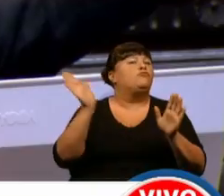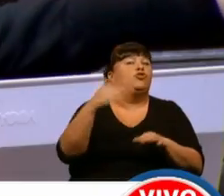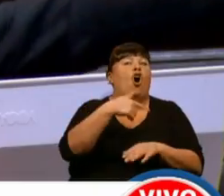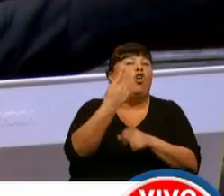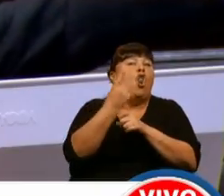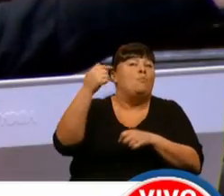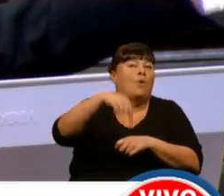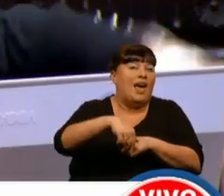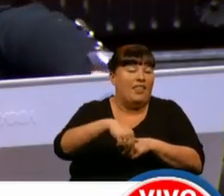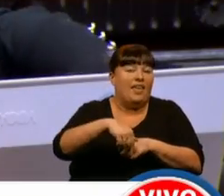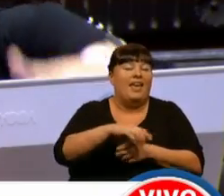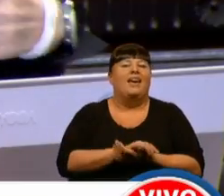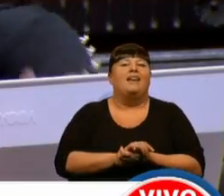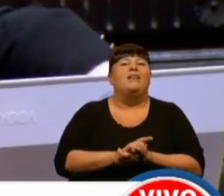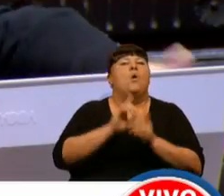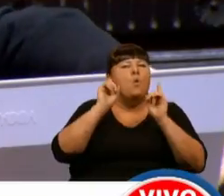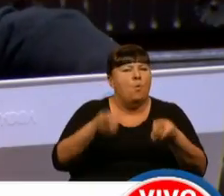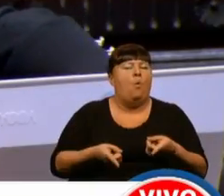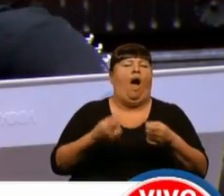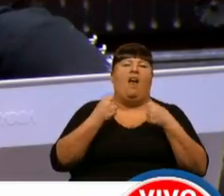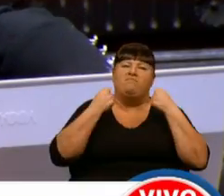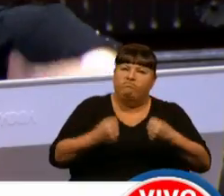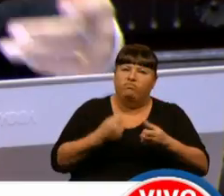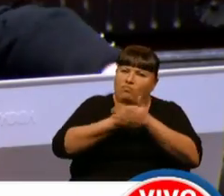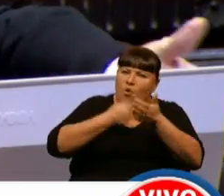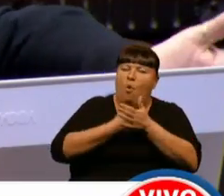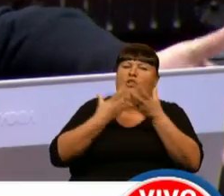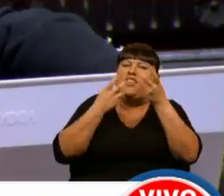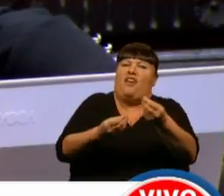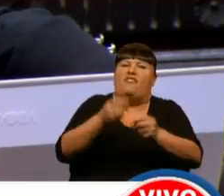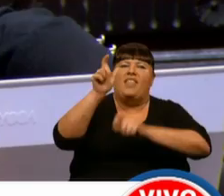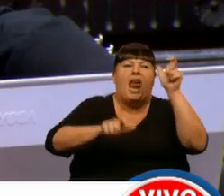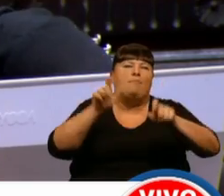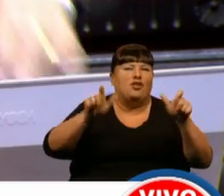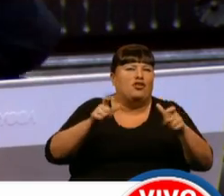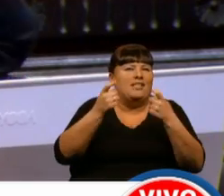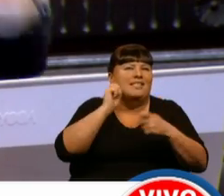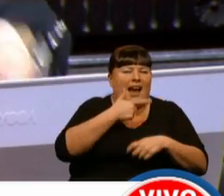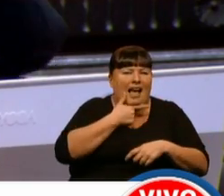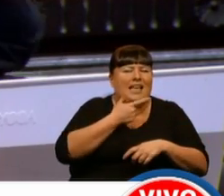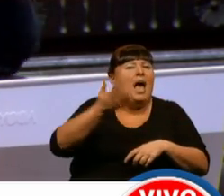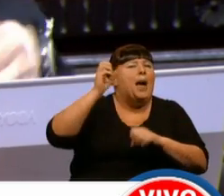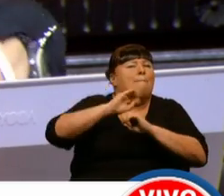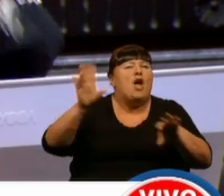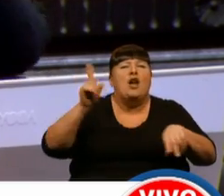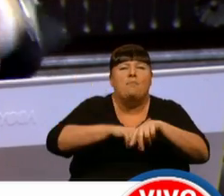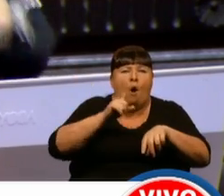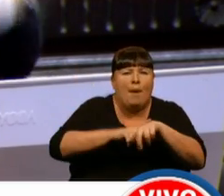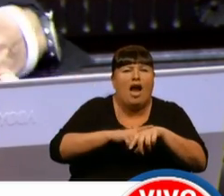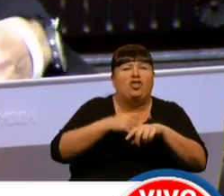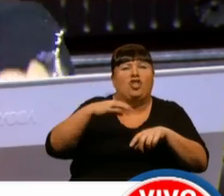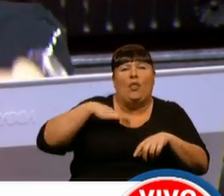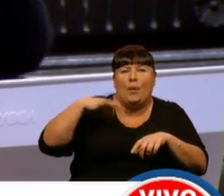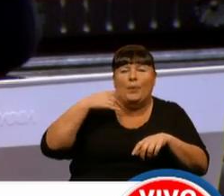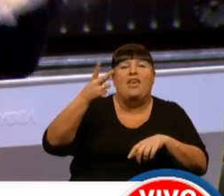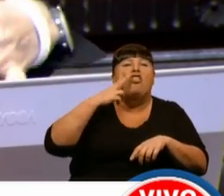los que hoy no pueden estar acá que han levantado la bandera de la defensa de los usuarios en los peores momentos que nos tocó vivir